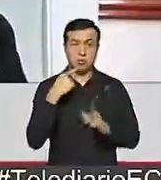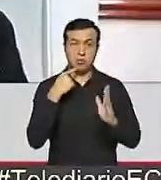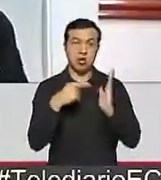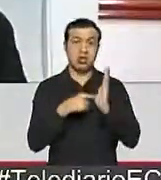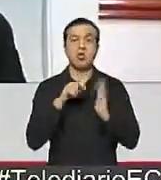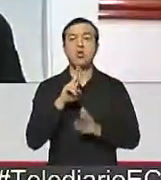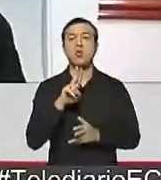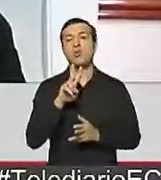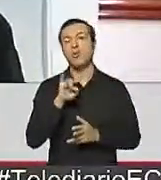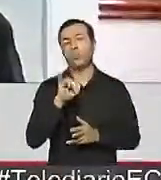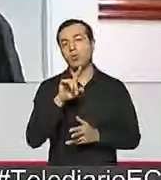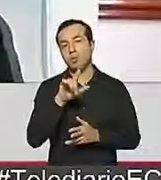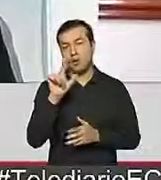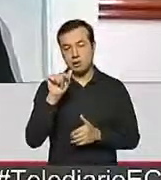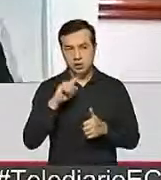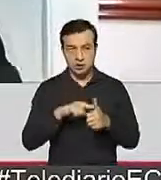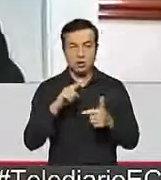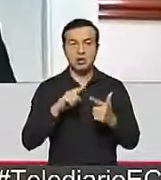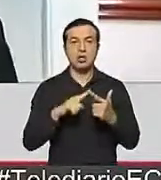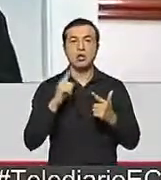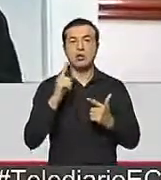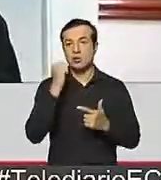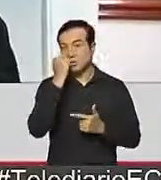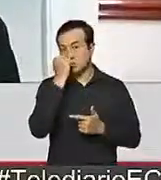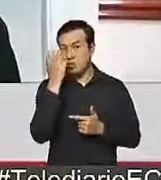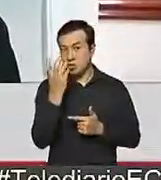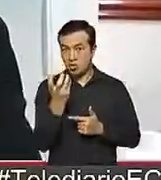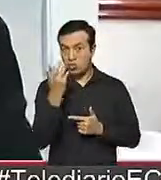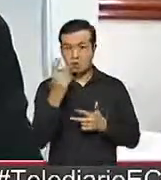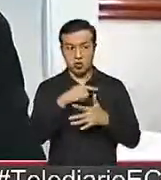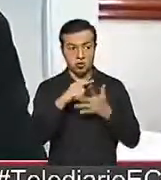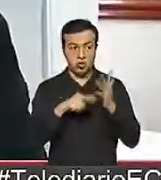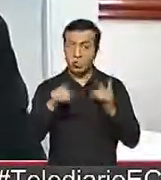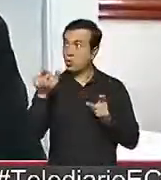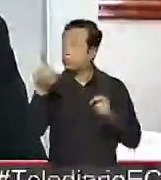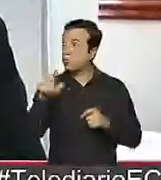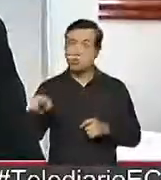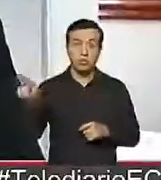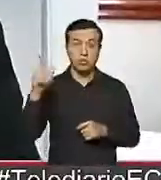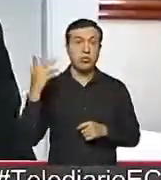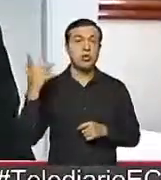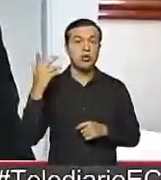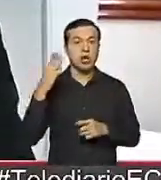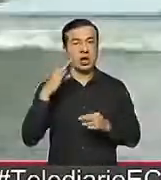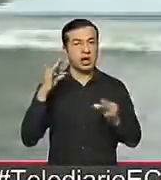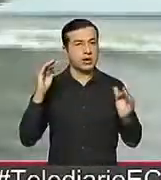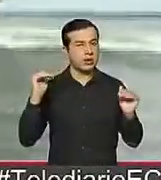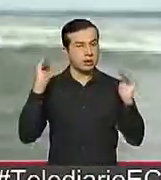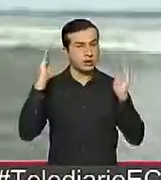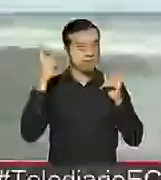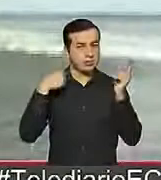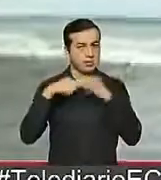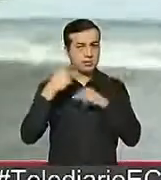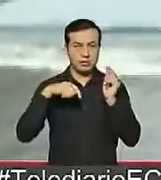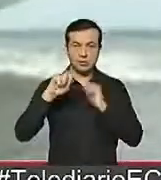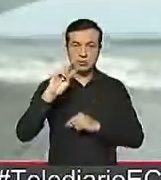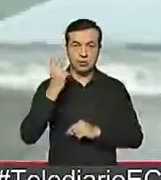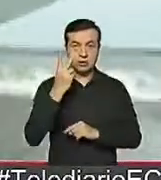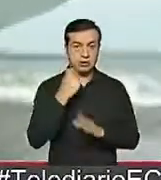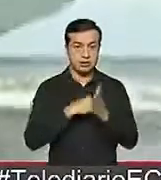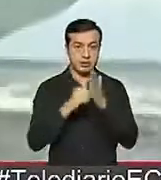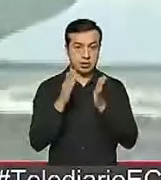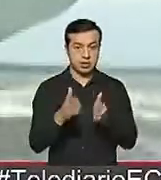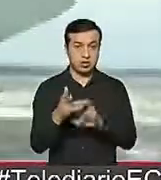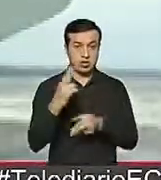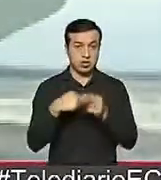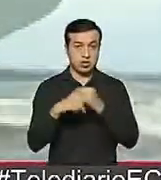uvillas, como el tomate de árbol, que se están volviendo, son exóticos para allá, pero con una calidad muy alta. El viceministro de Comercio manifestó que